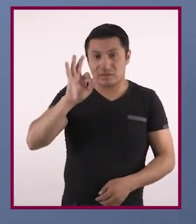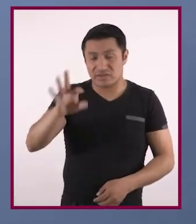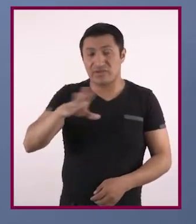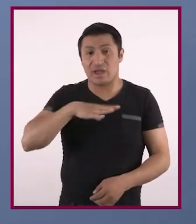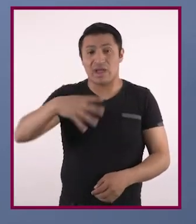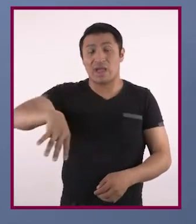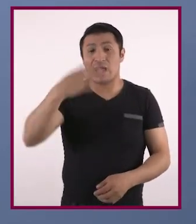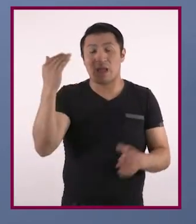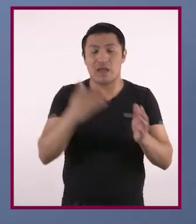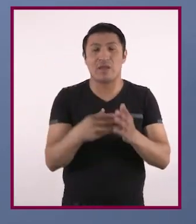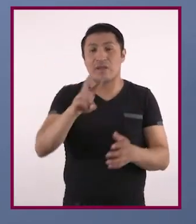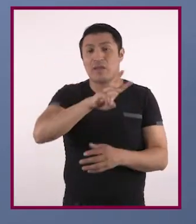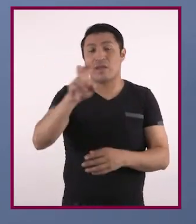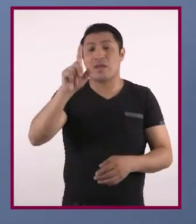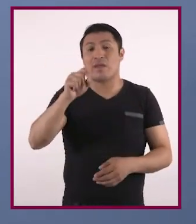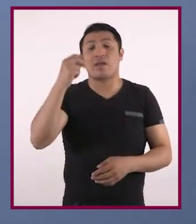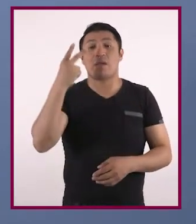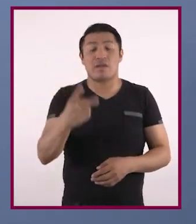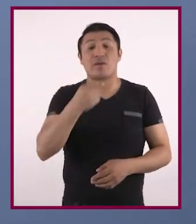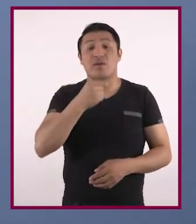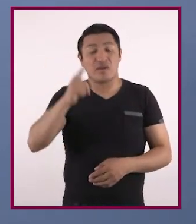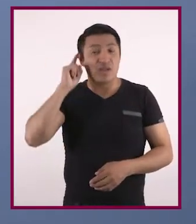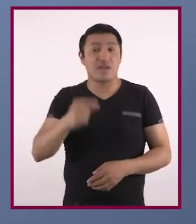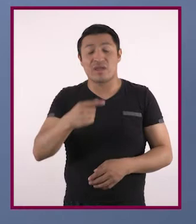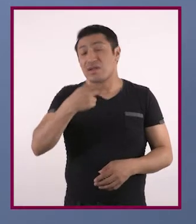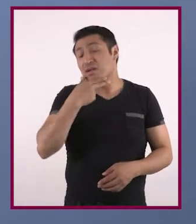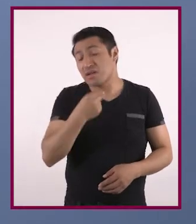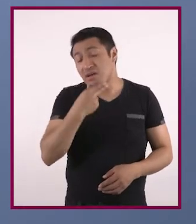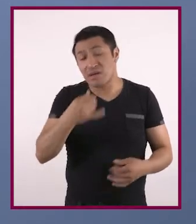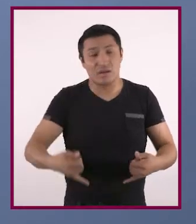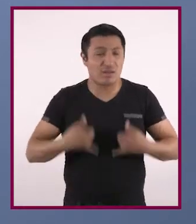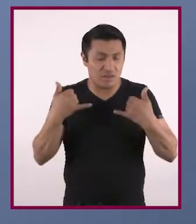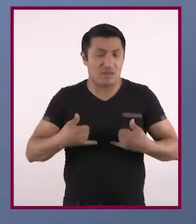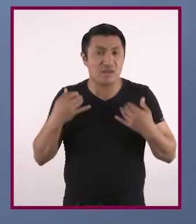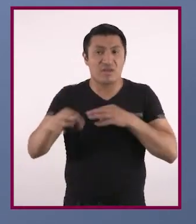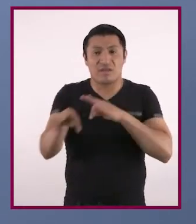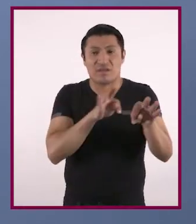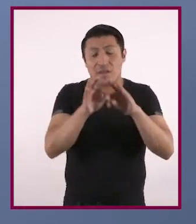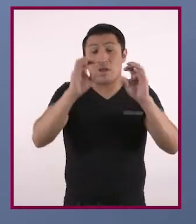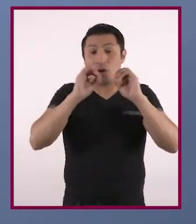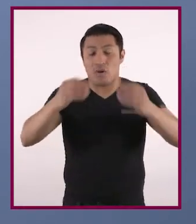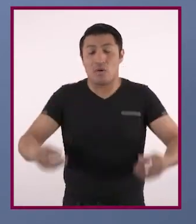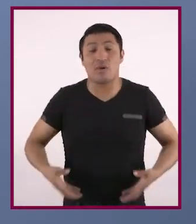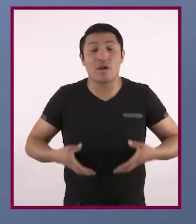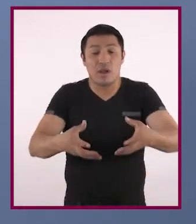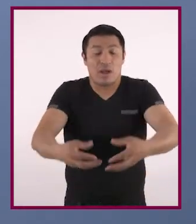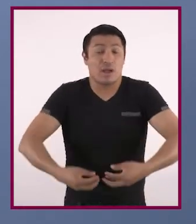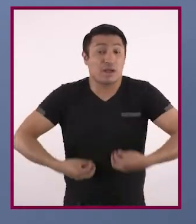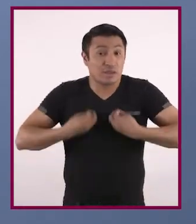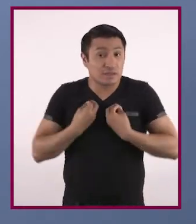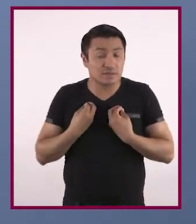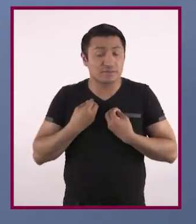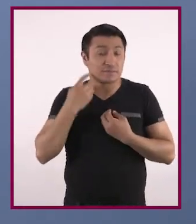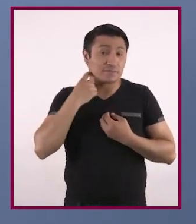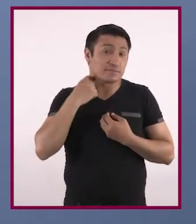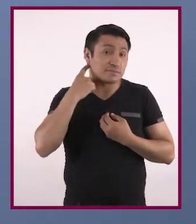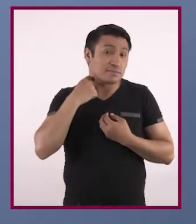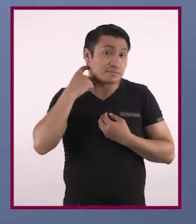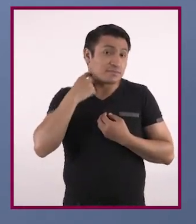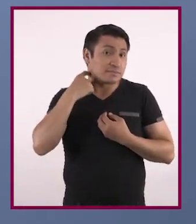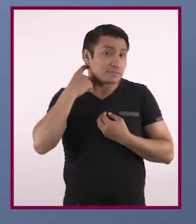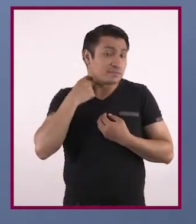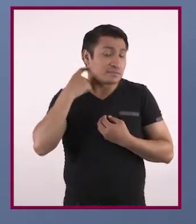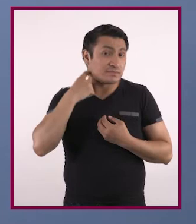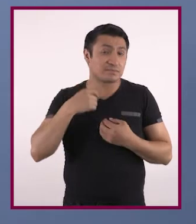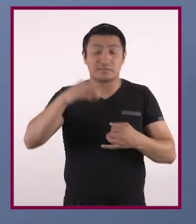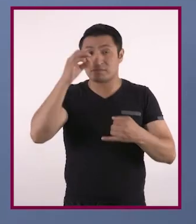registró 14.322 niñas, niños y adolescentes que trabajaban o vivían en la calle. Uno de los últimos registros sobre